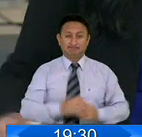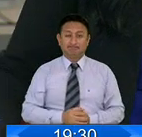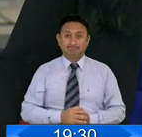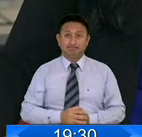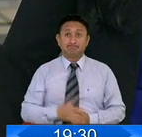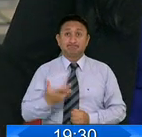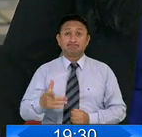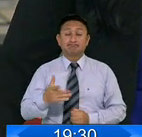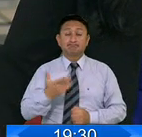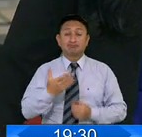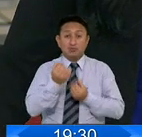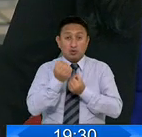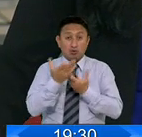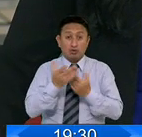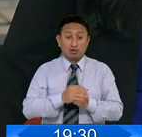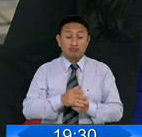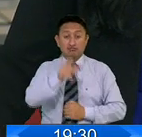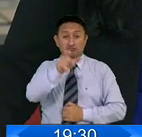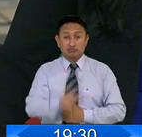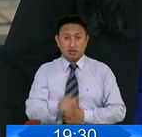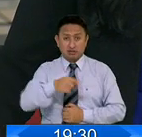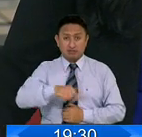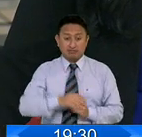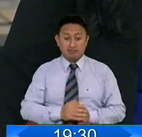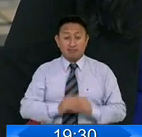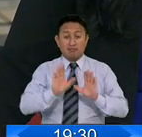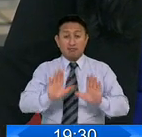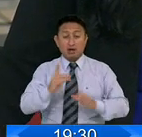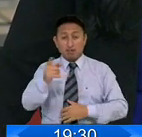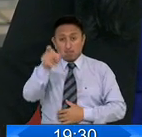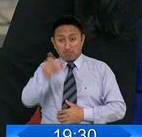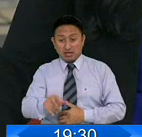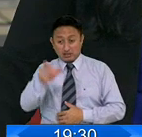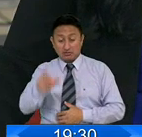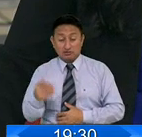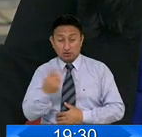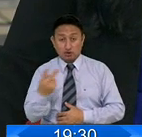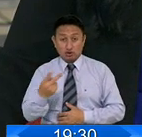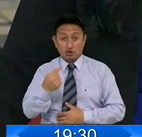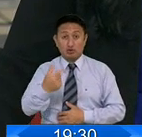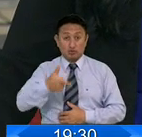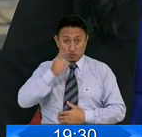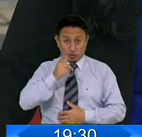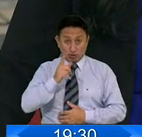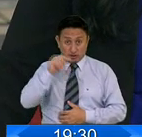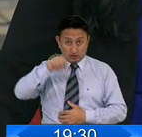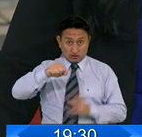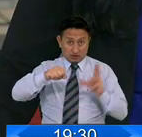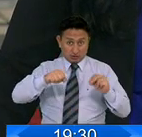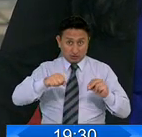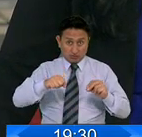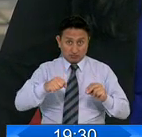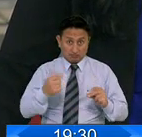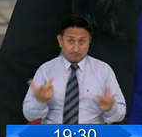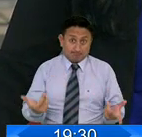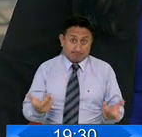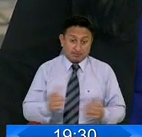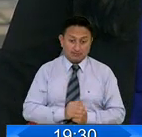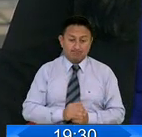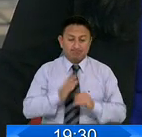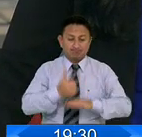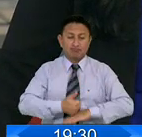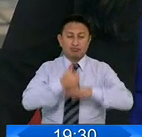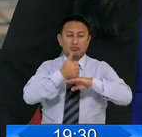el parte, el uniformado habría tratado de comprobar si los implicados conducían bajo efectos del alcohol. Autoridades